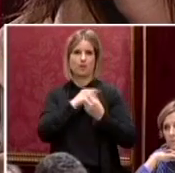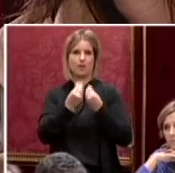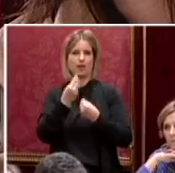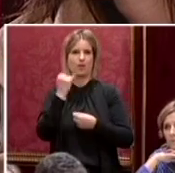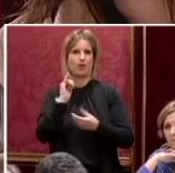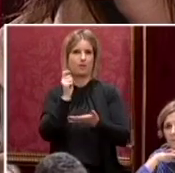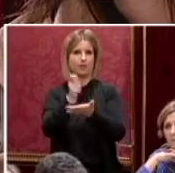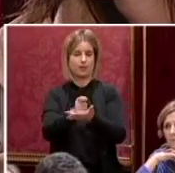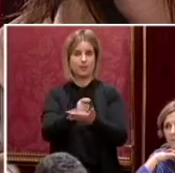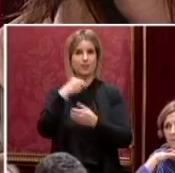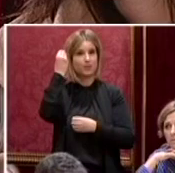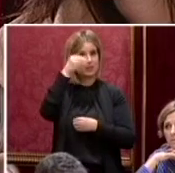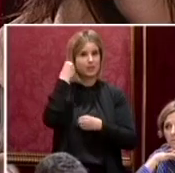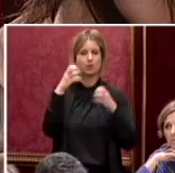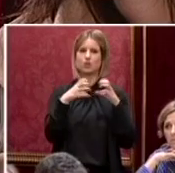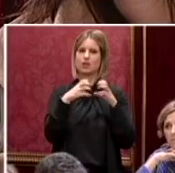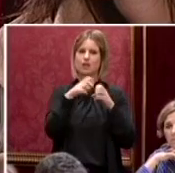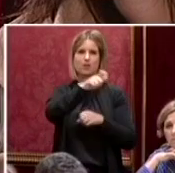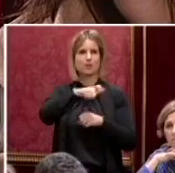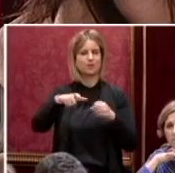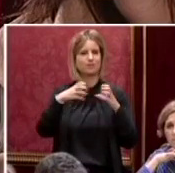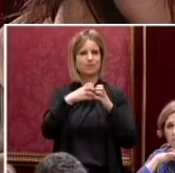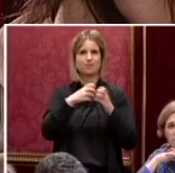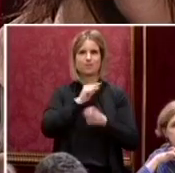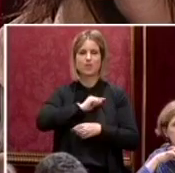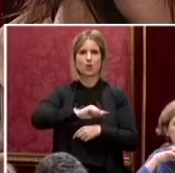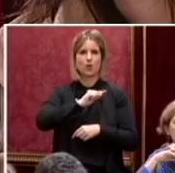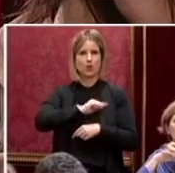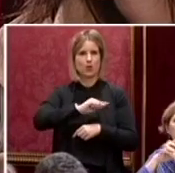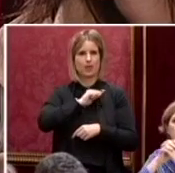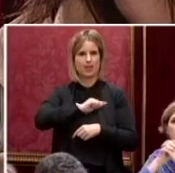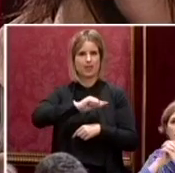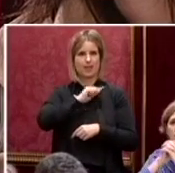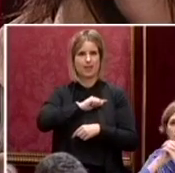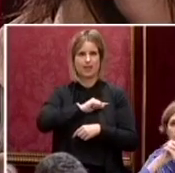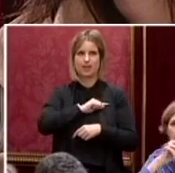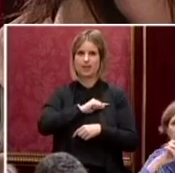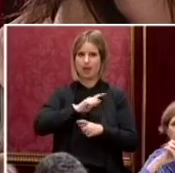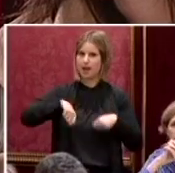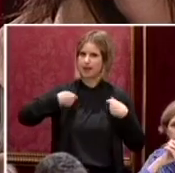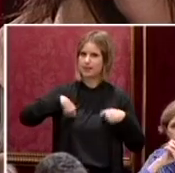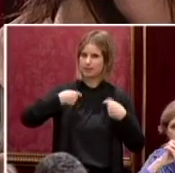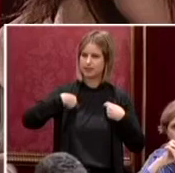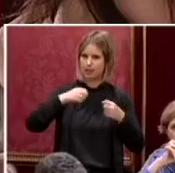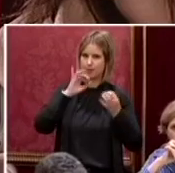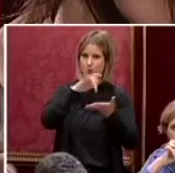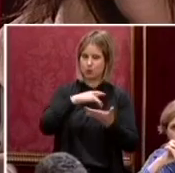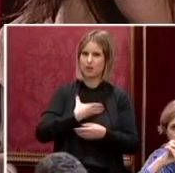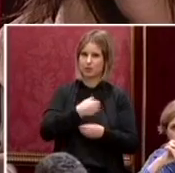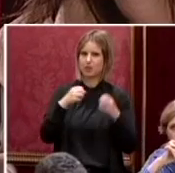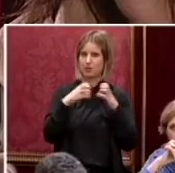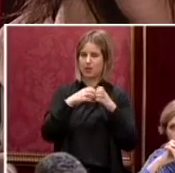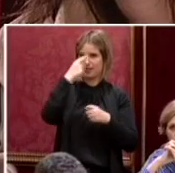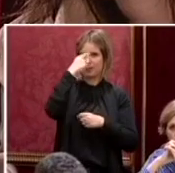Yo creo que los granadinos, en estos casos, también tienen que ser conscientes de qué es lo que nos cuesta en lo que nos metemos en el Ayuntamiento